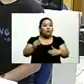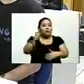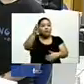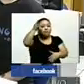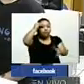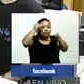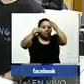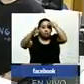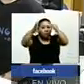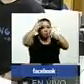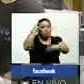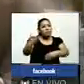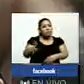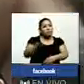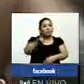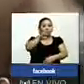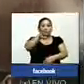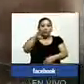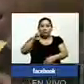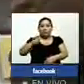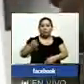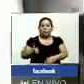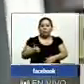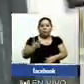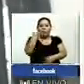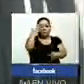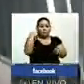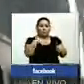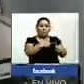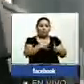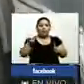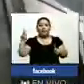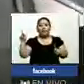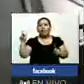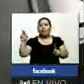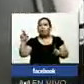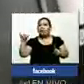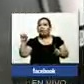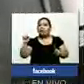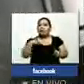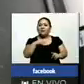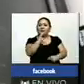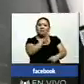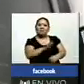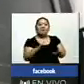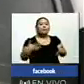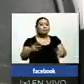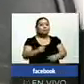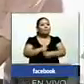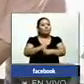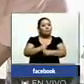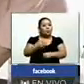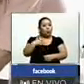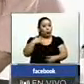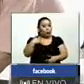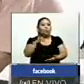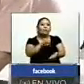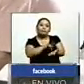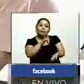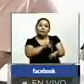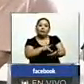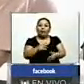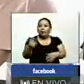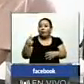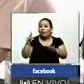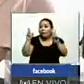adquiriendo más de 50 jóvenes. Una de ellas es Crisia Mengíbar, quien asegura le ha sacado provecho a